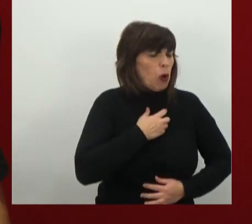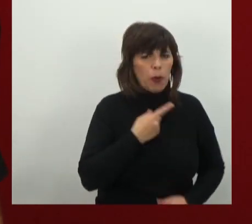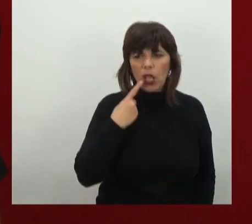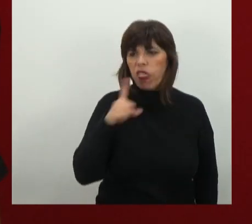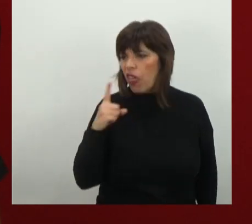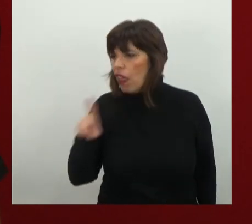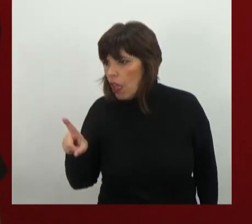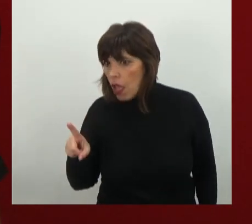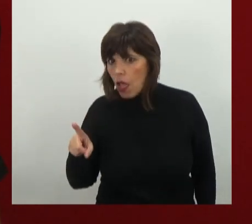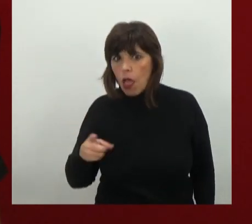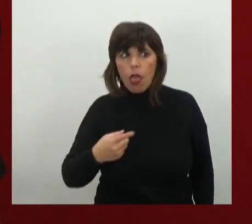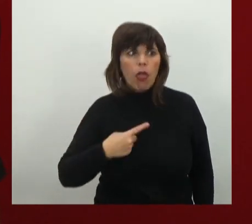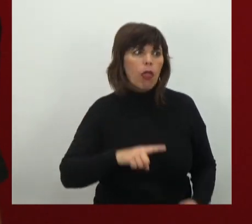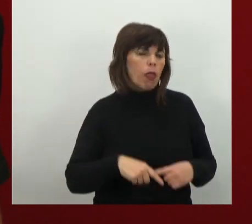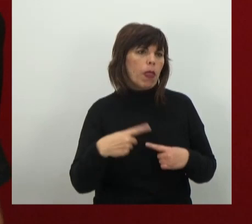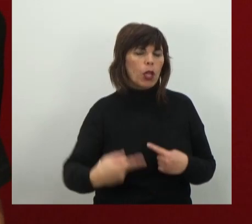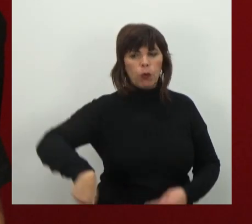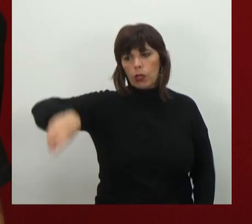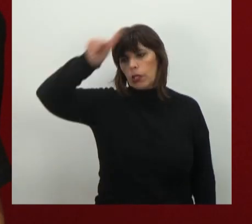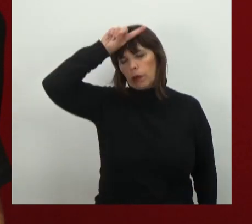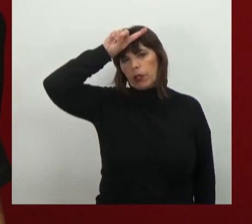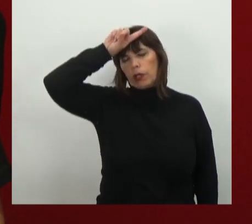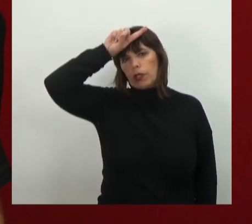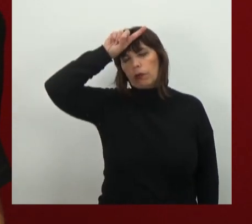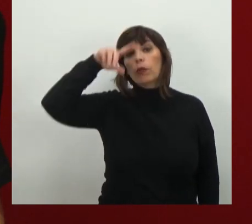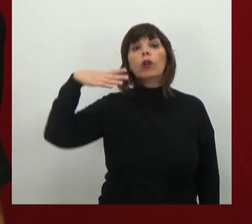arrepentir. Como el profeta Elías